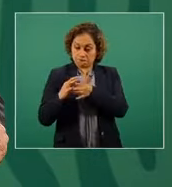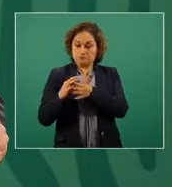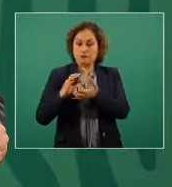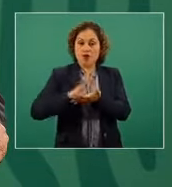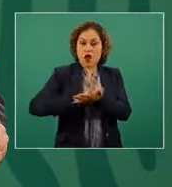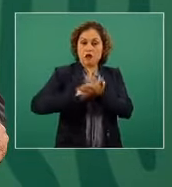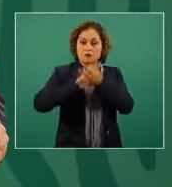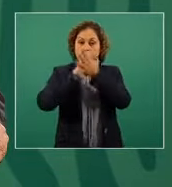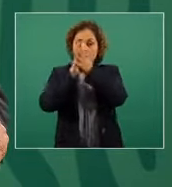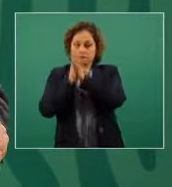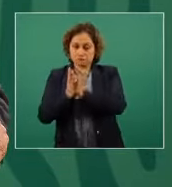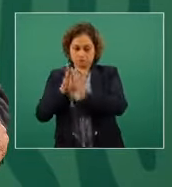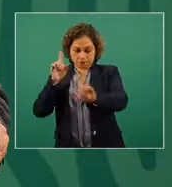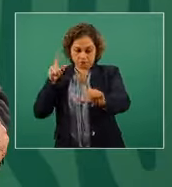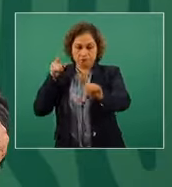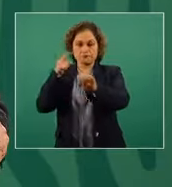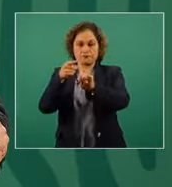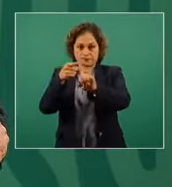y los